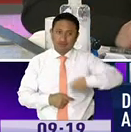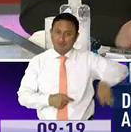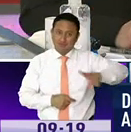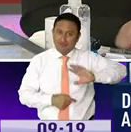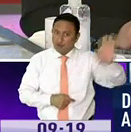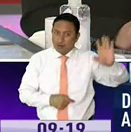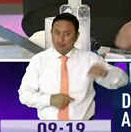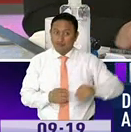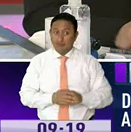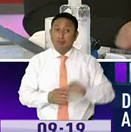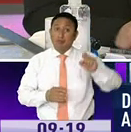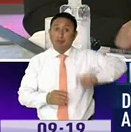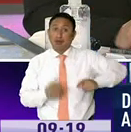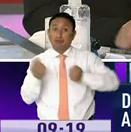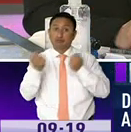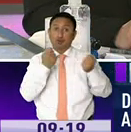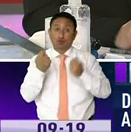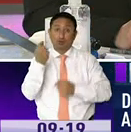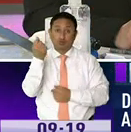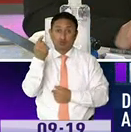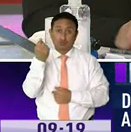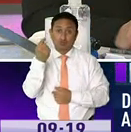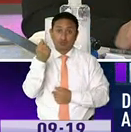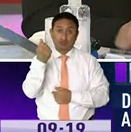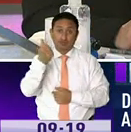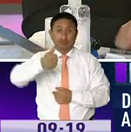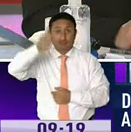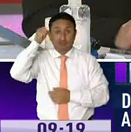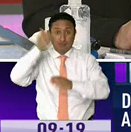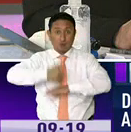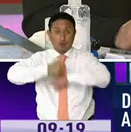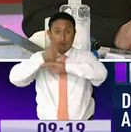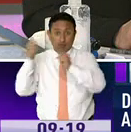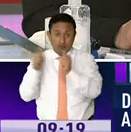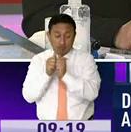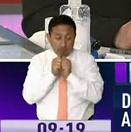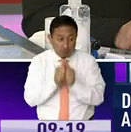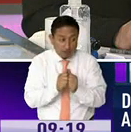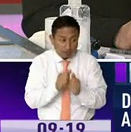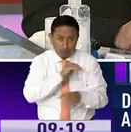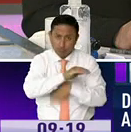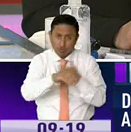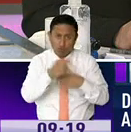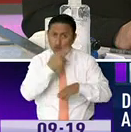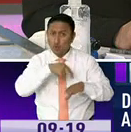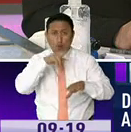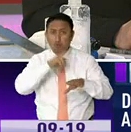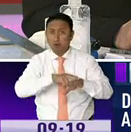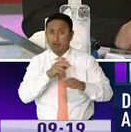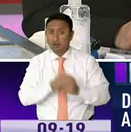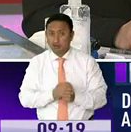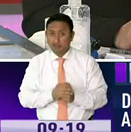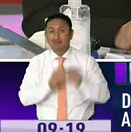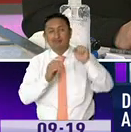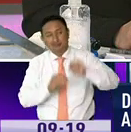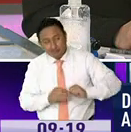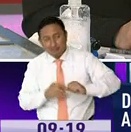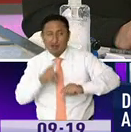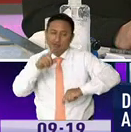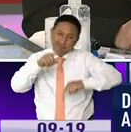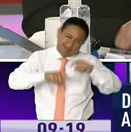porque el control de precios que hicimos con la señora comisaria, vemos que todo está normal. Hay